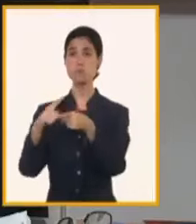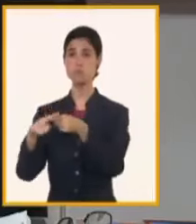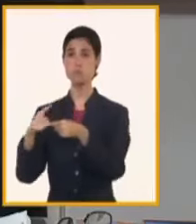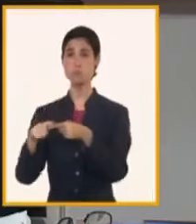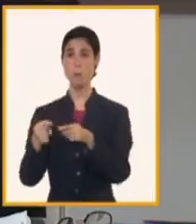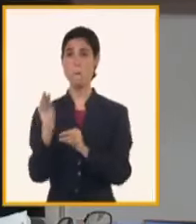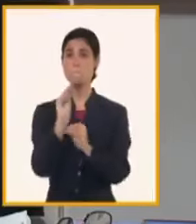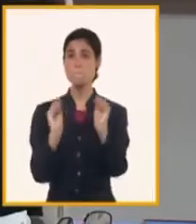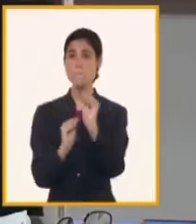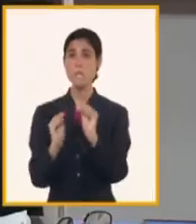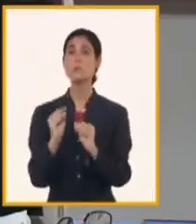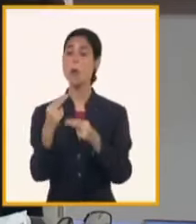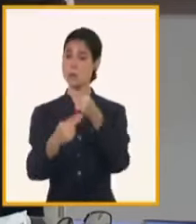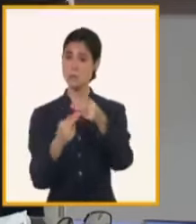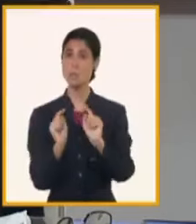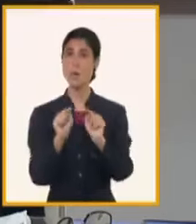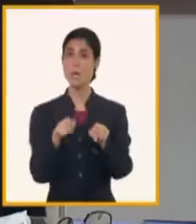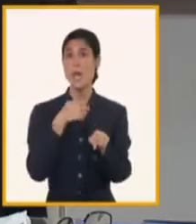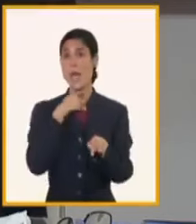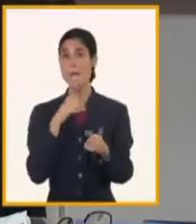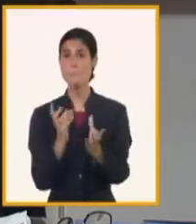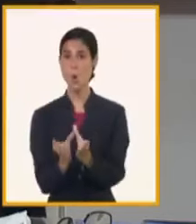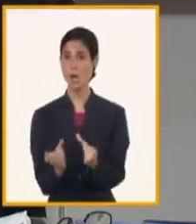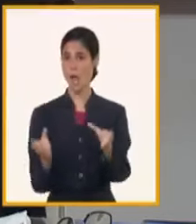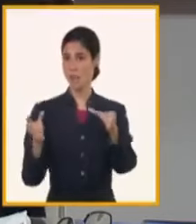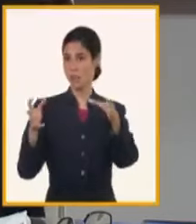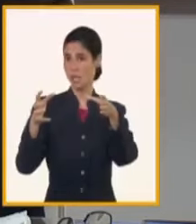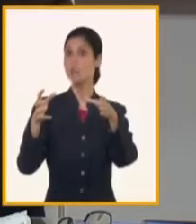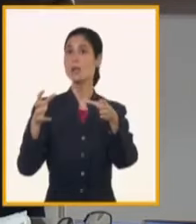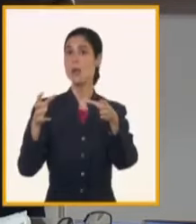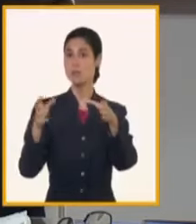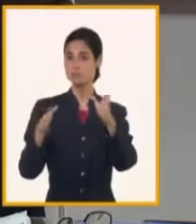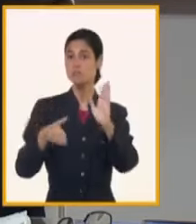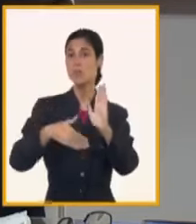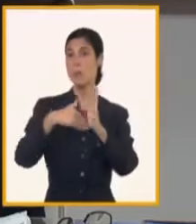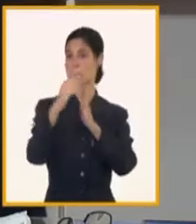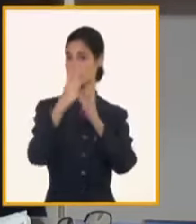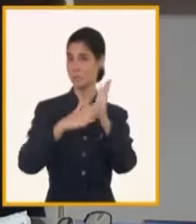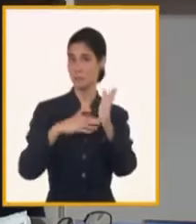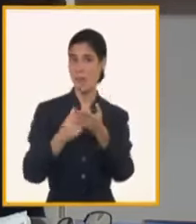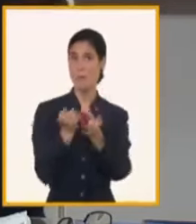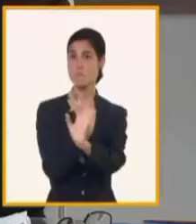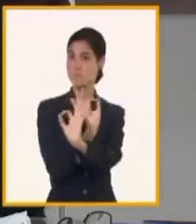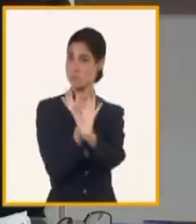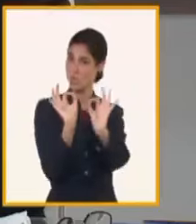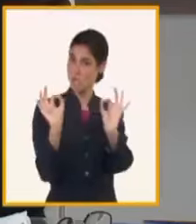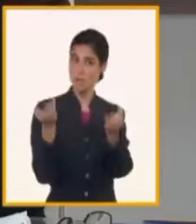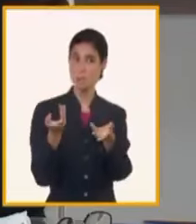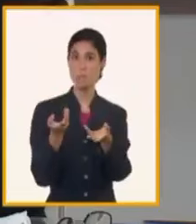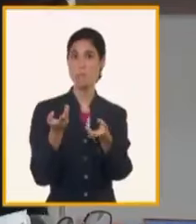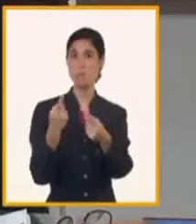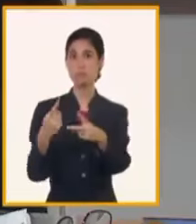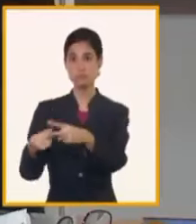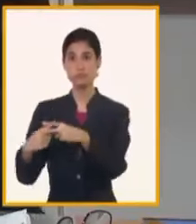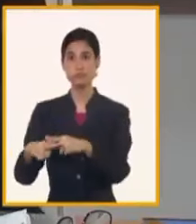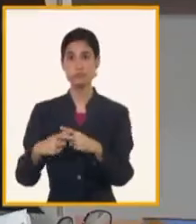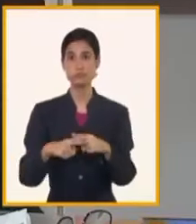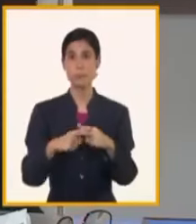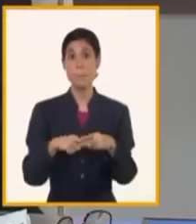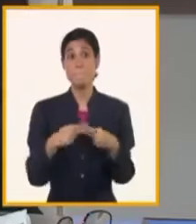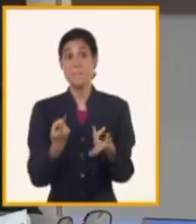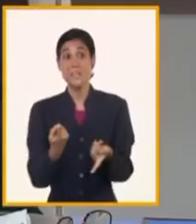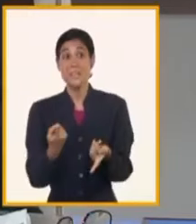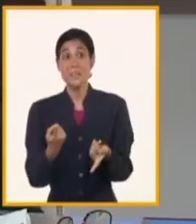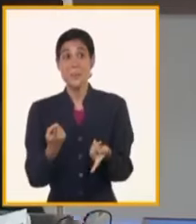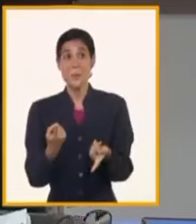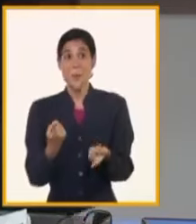hacemos algo a la Caldera la limpiamos pero si no tenemos los recursos de la Caldera no podemos intervenir la Caldera si no tenemos los tubos